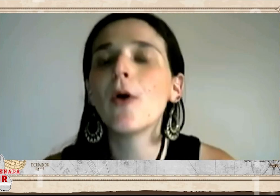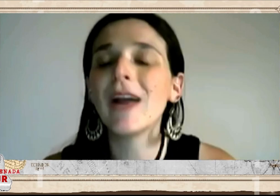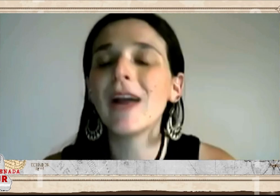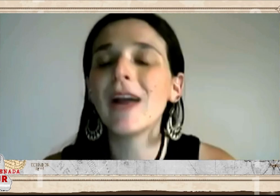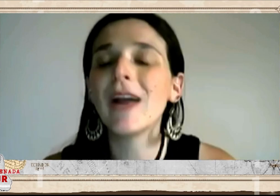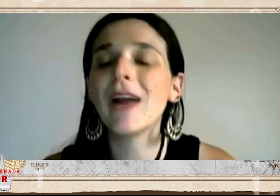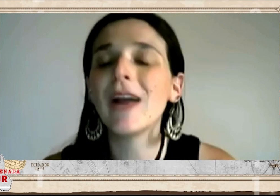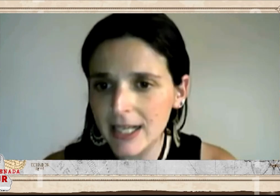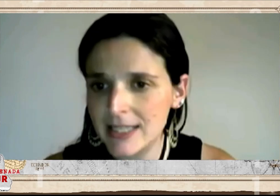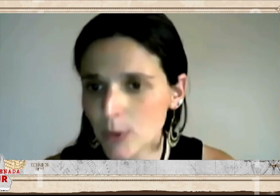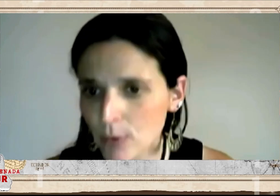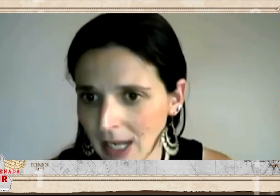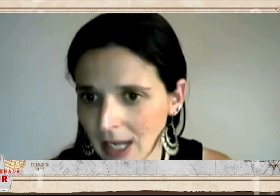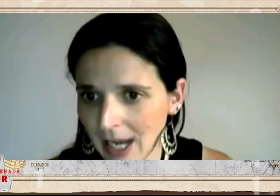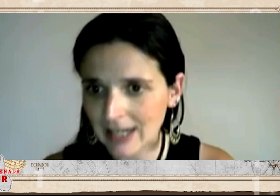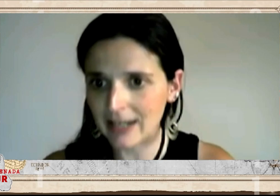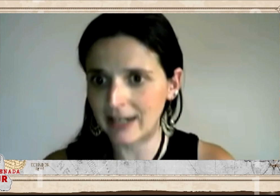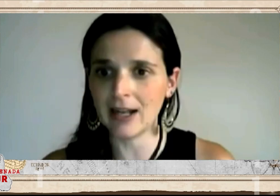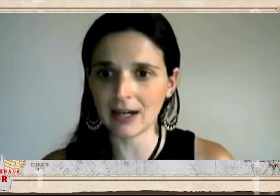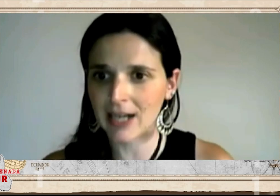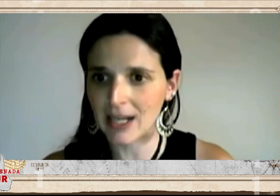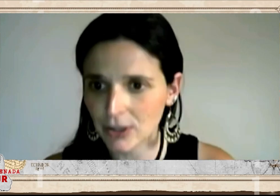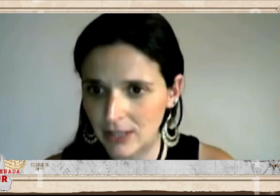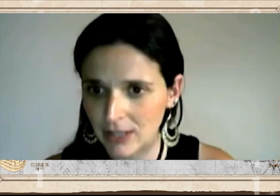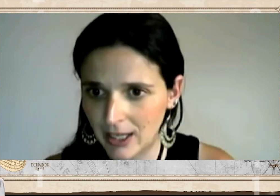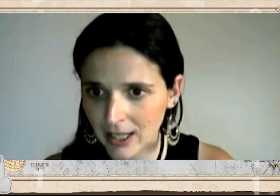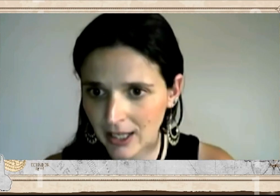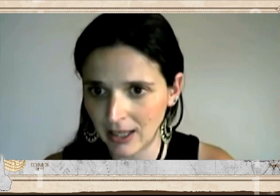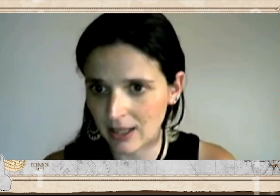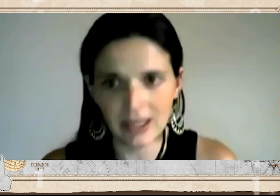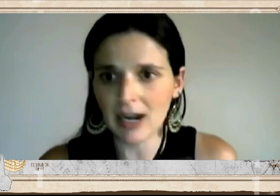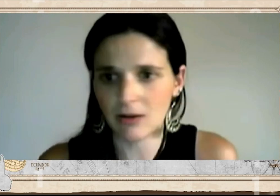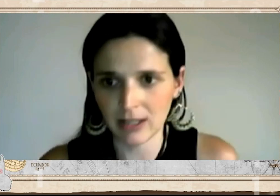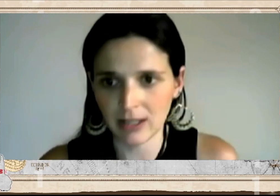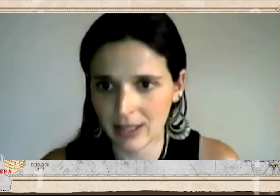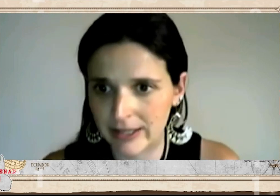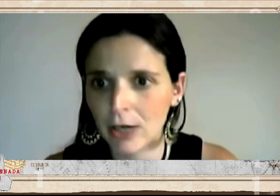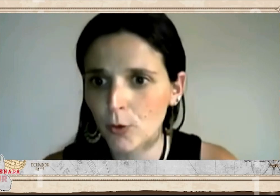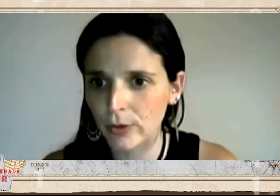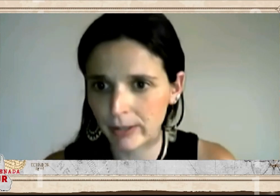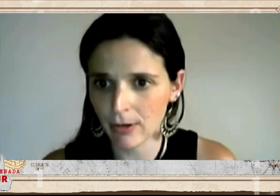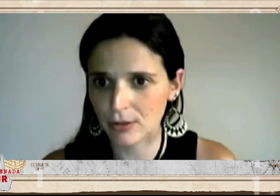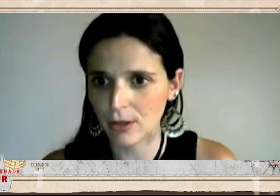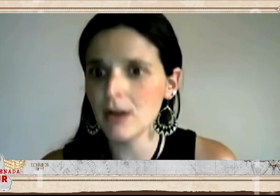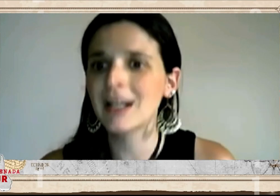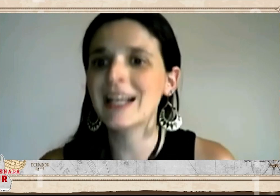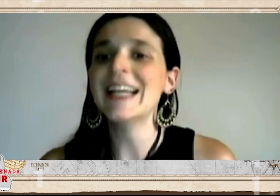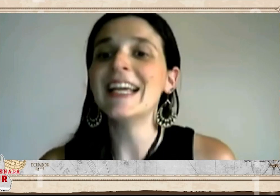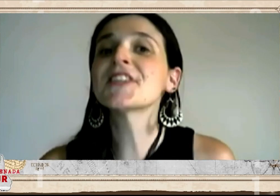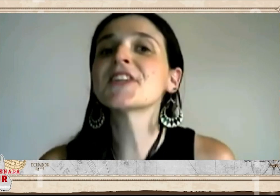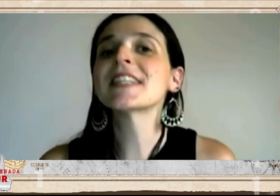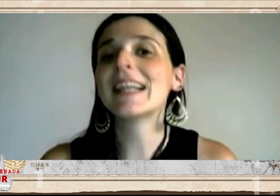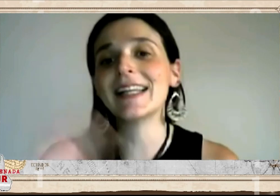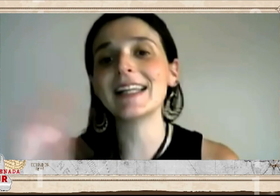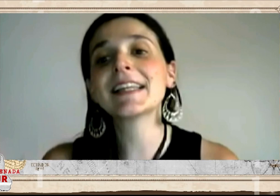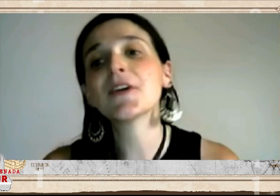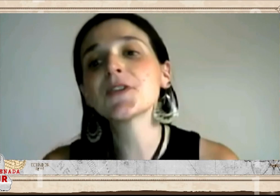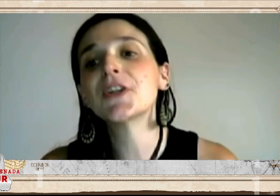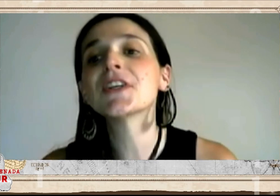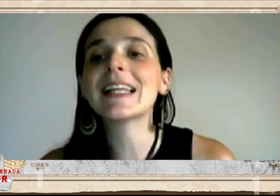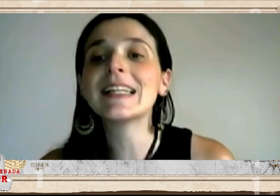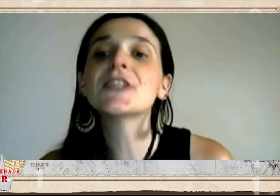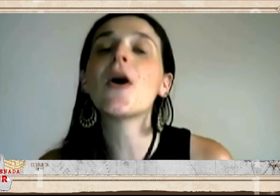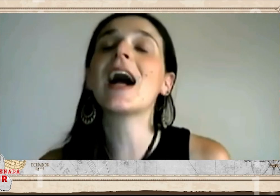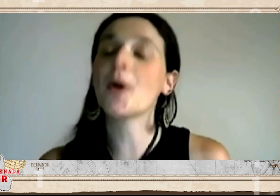el combustible que se usa en la erradicación de los cultivos, ¿no? Eso desde Estados Unidos